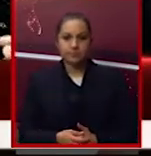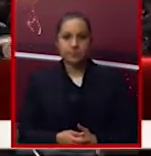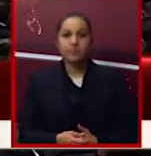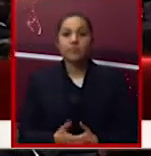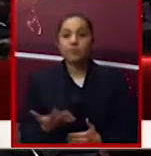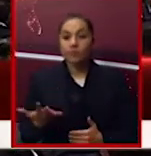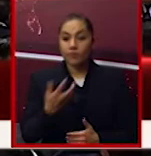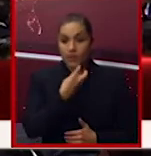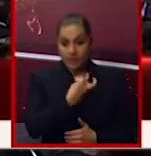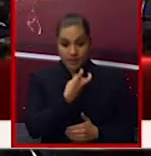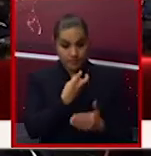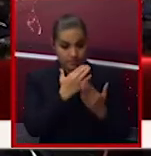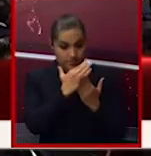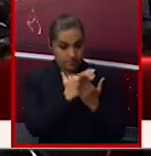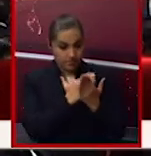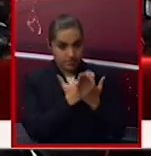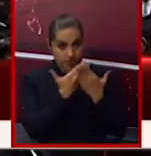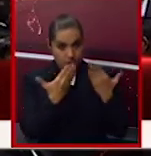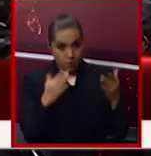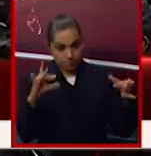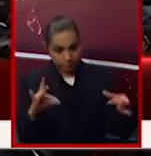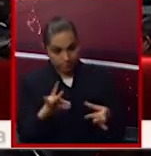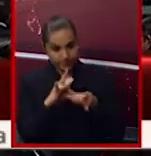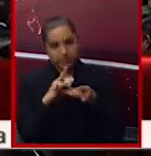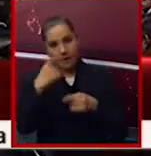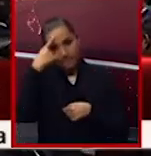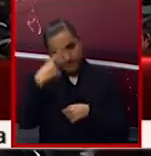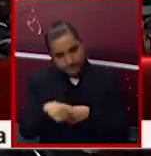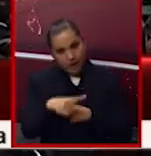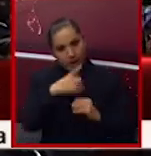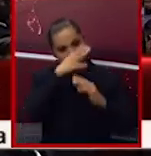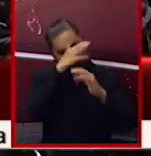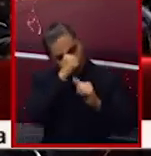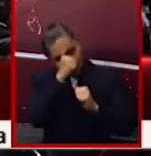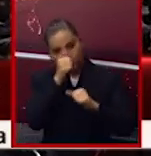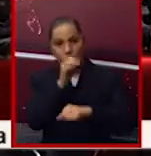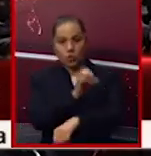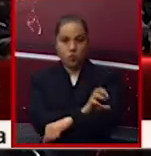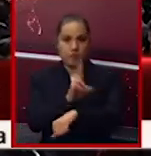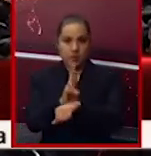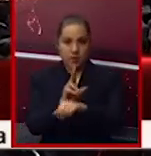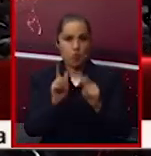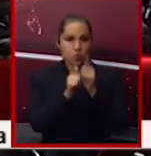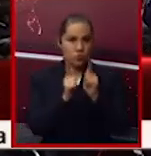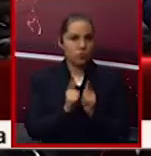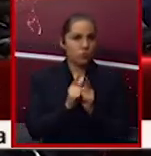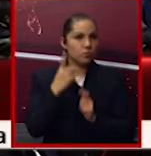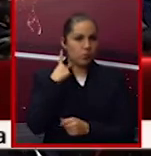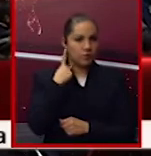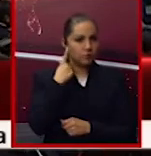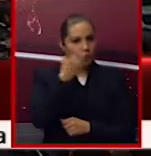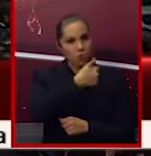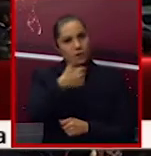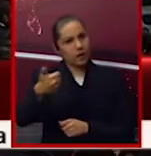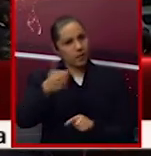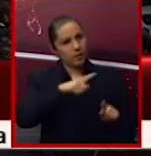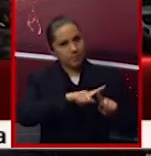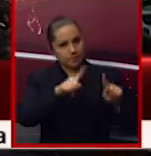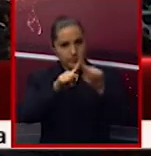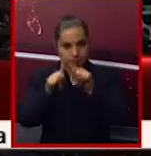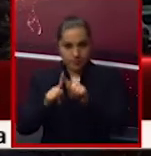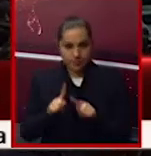En relación con el procesamiento del acuerdo de los coordinadores de los grupos